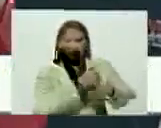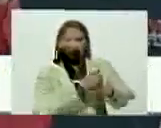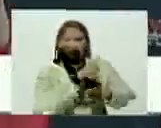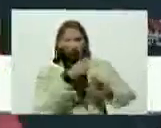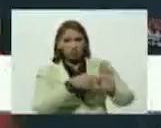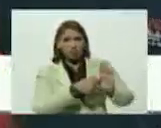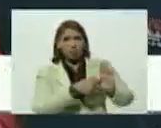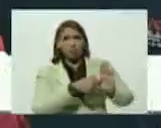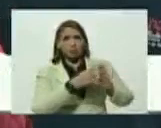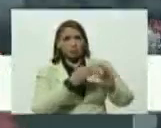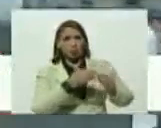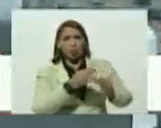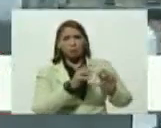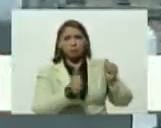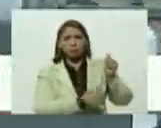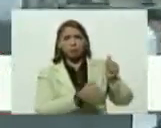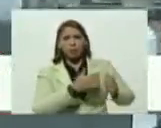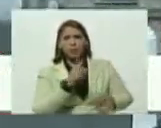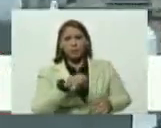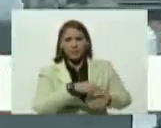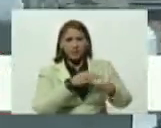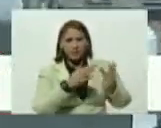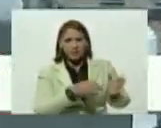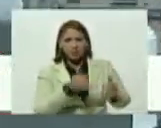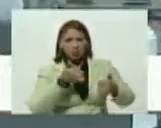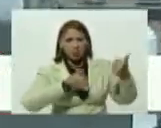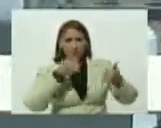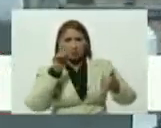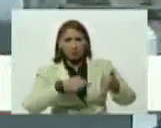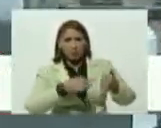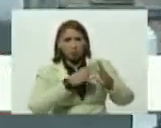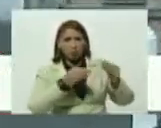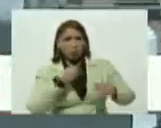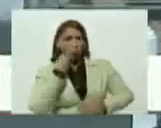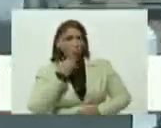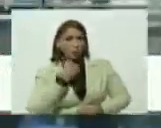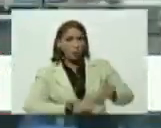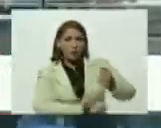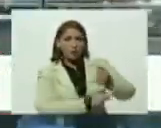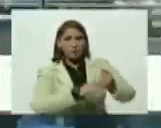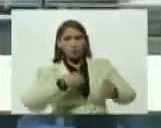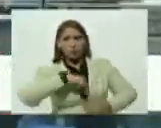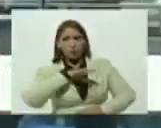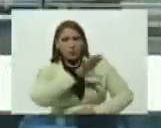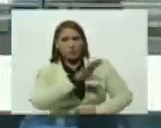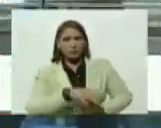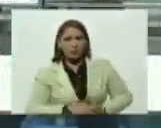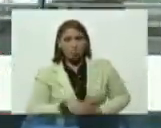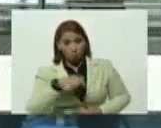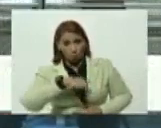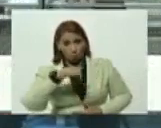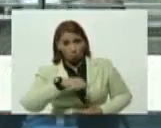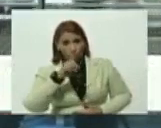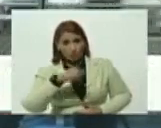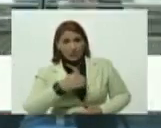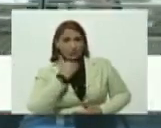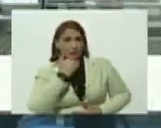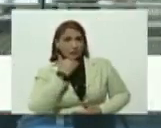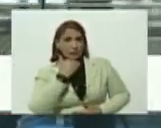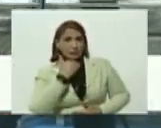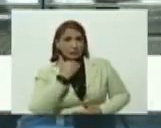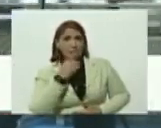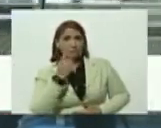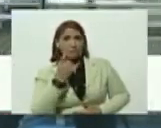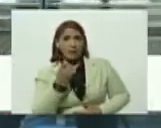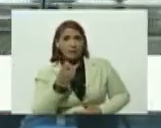ministro, viceministro, candidato, pero sobre todo a toda la juventud de base de nuestra patria. Hoy, a tan solo 3 semanas... de